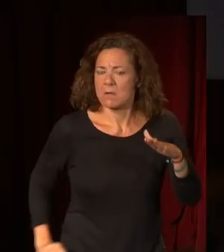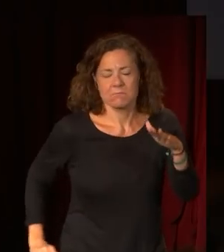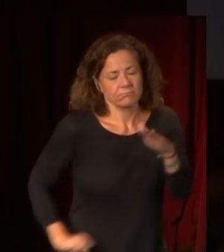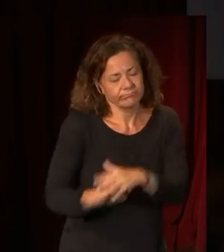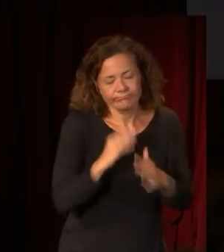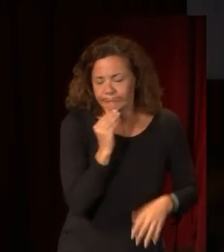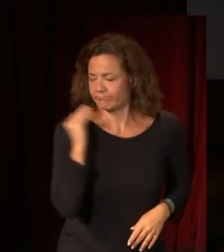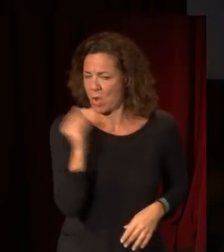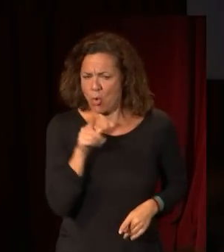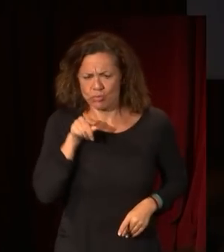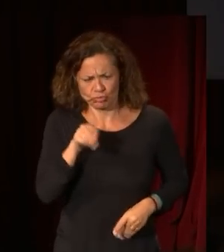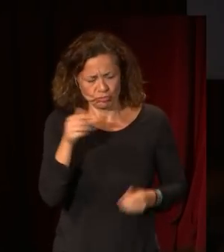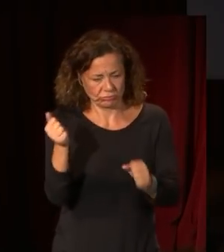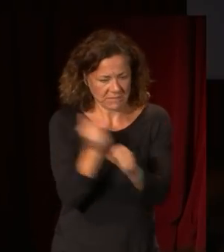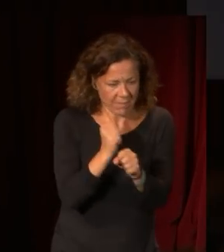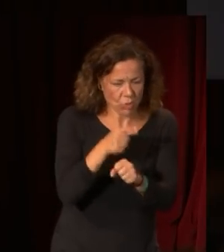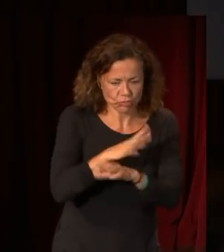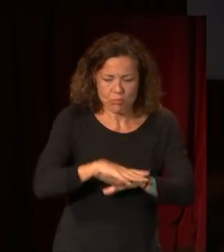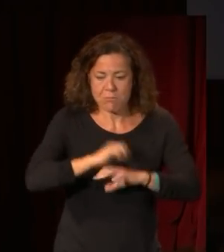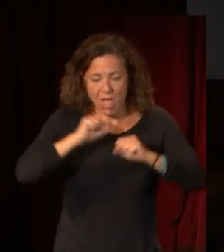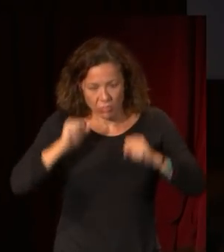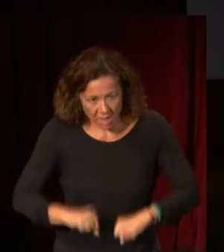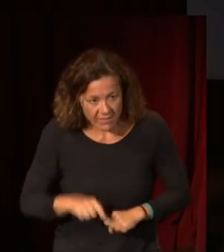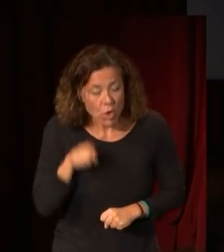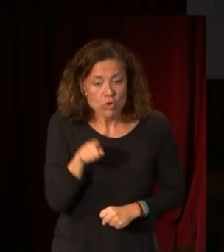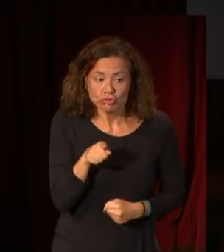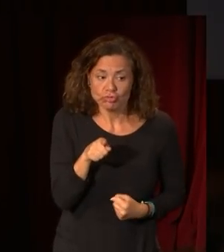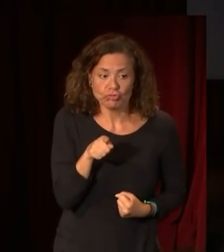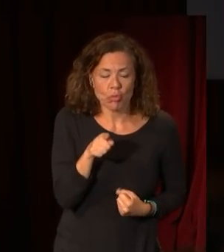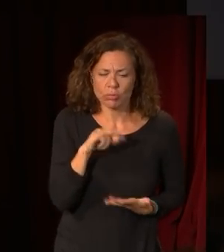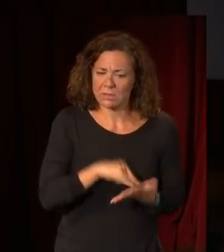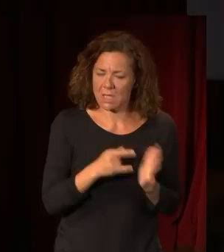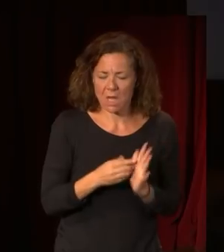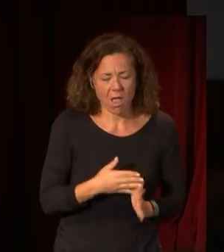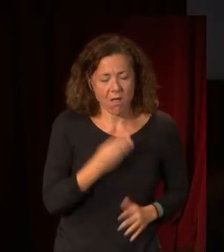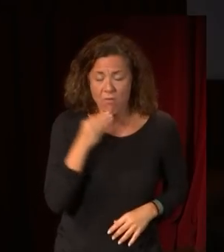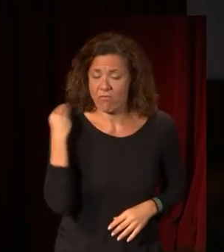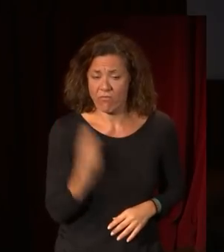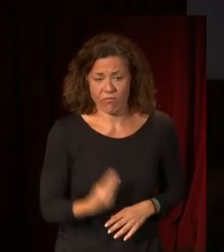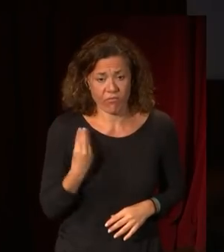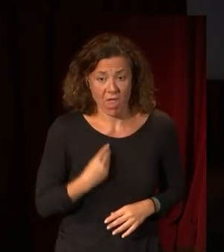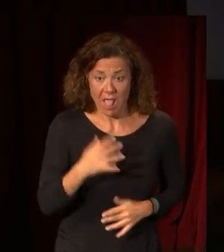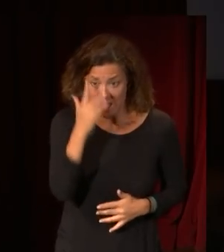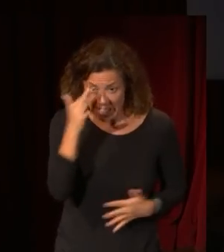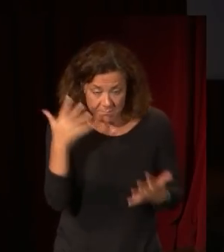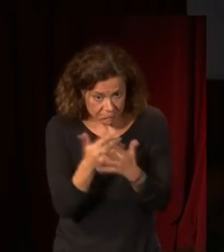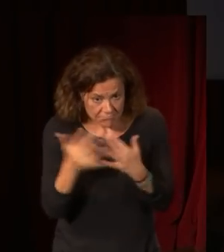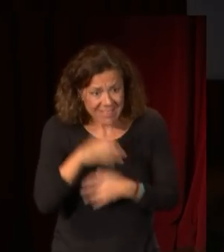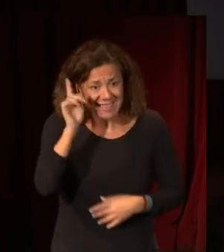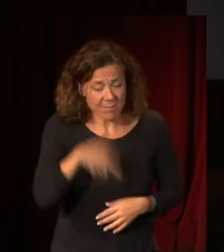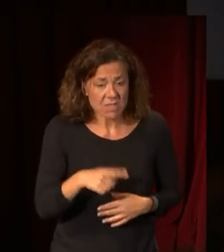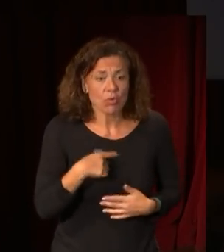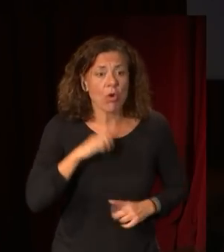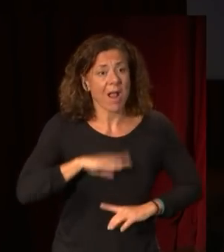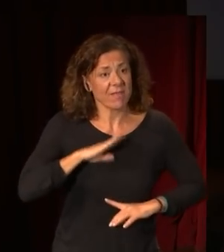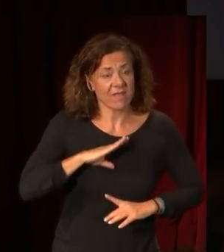culminación de su arte de su madurez de su extraordinaria técnica y de su capacidad de inventiva también su capacidad de